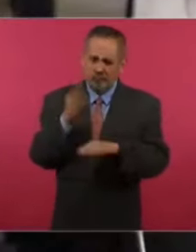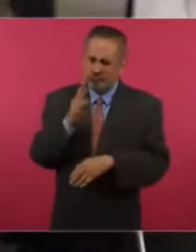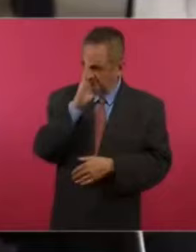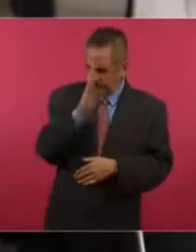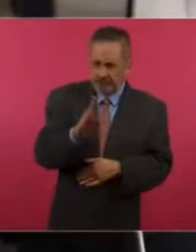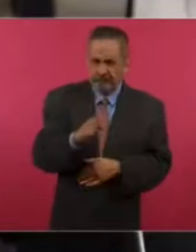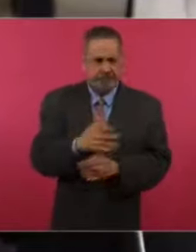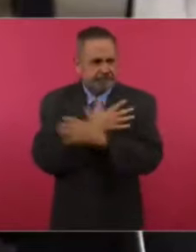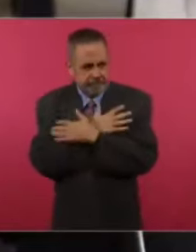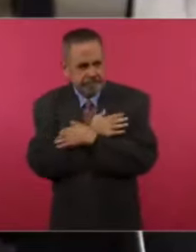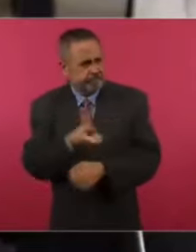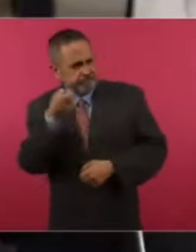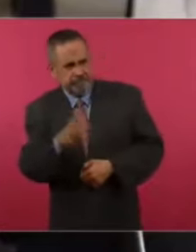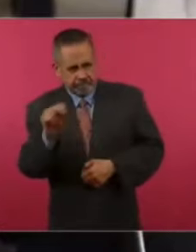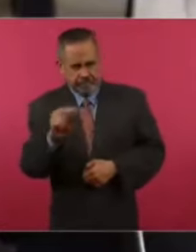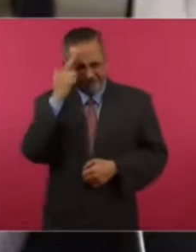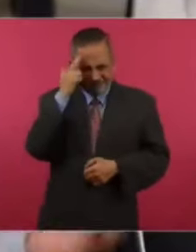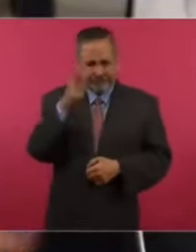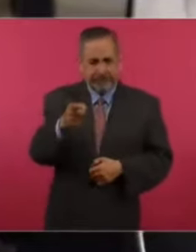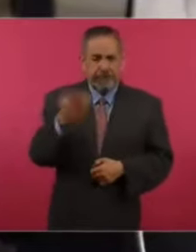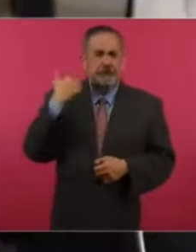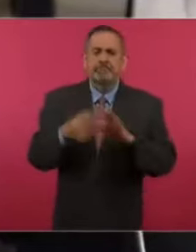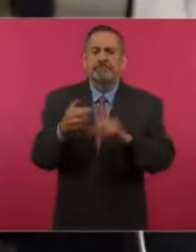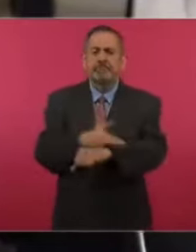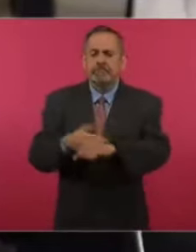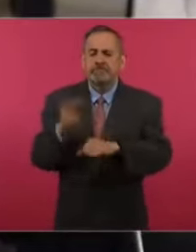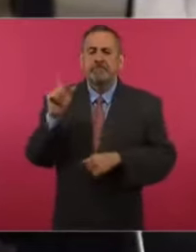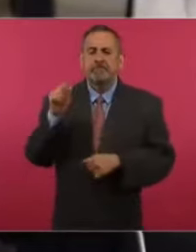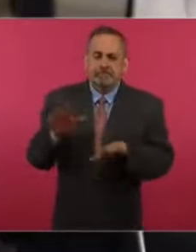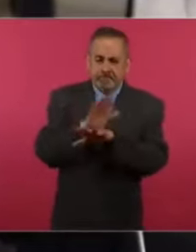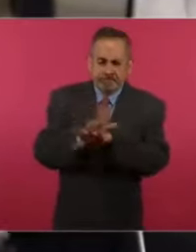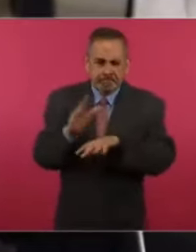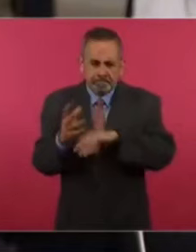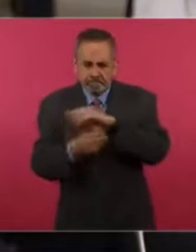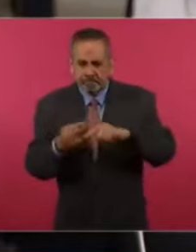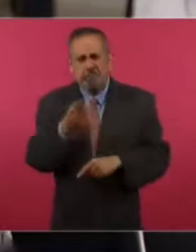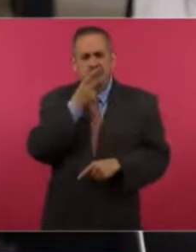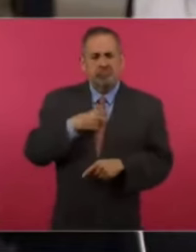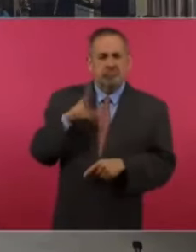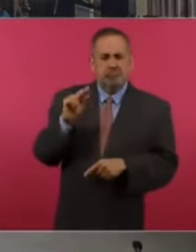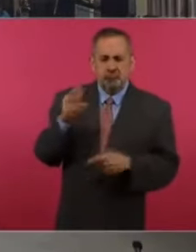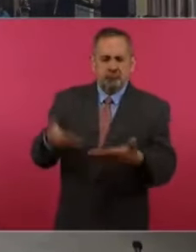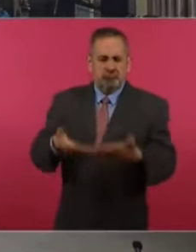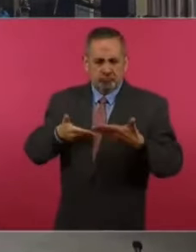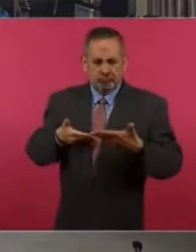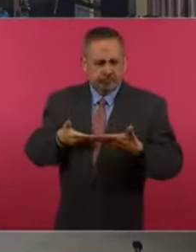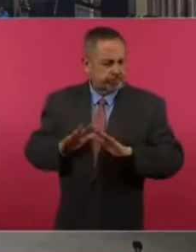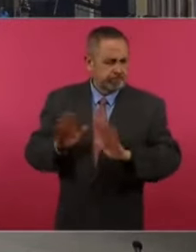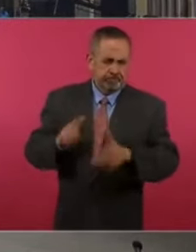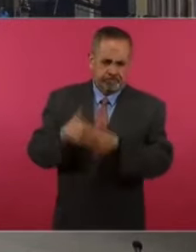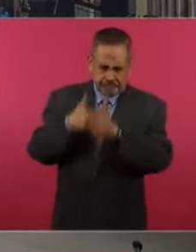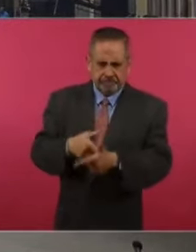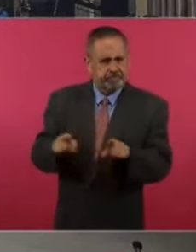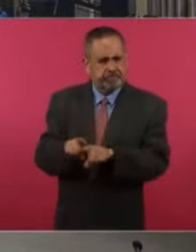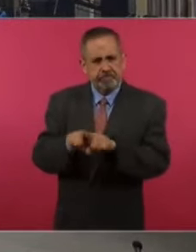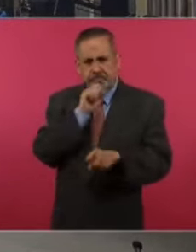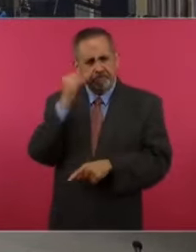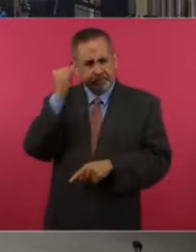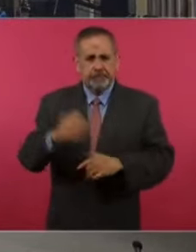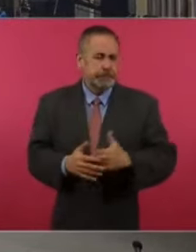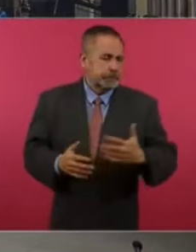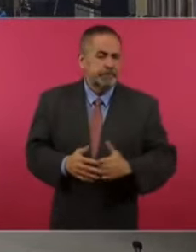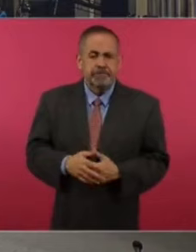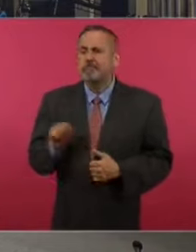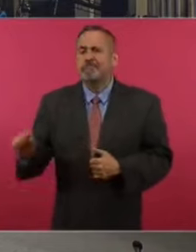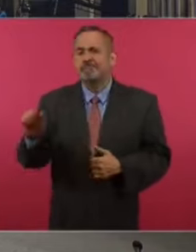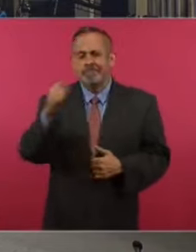contundente, abrazos no balazos, e incluso aquí hace un mes yo le pregunté que si iba a haber ajustes en su estrategia. Usted me comentó que el gabinete también le ha presentado propuestas, pero van a seguir sobre la misma línea. Ante estos